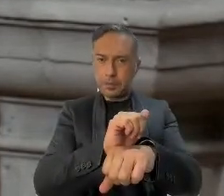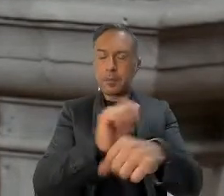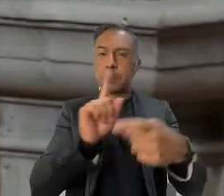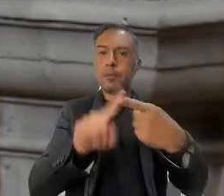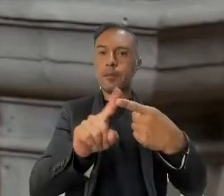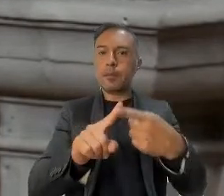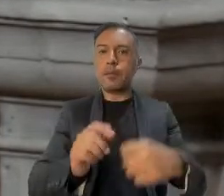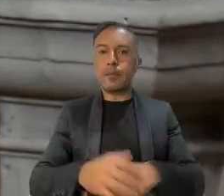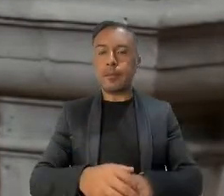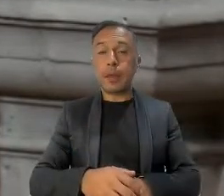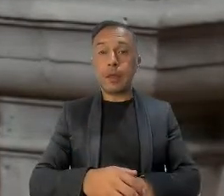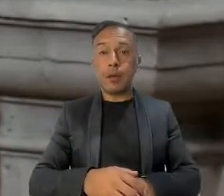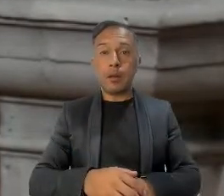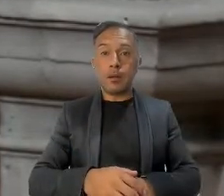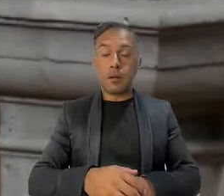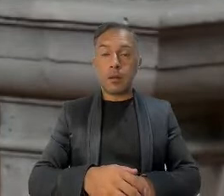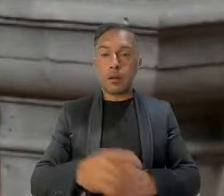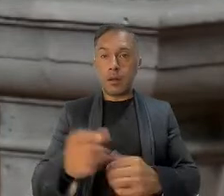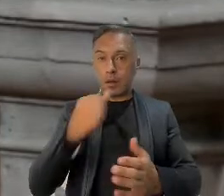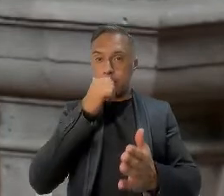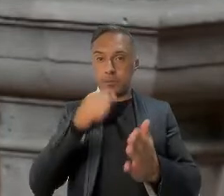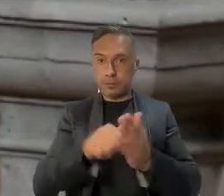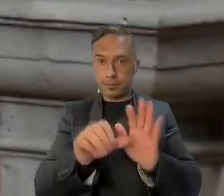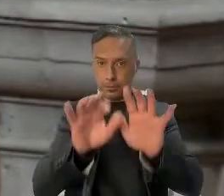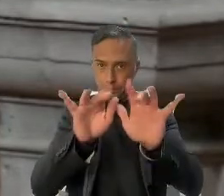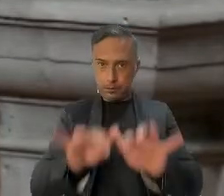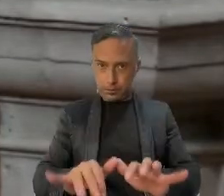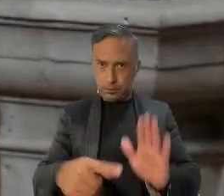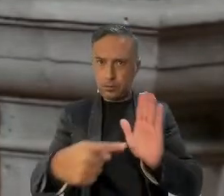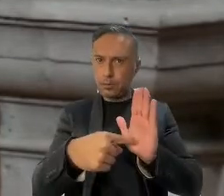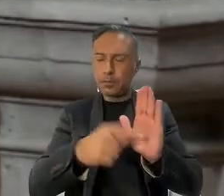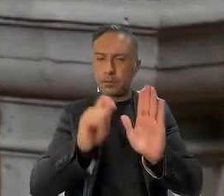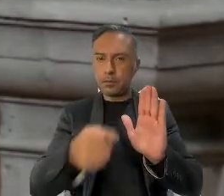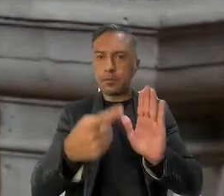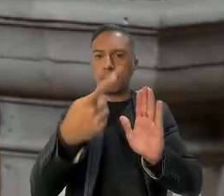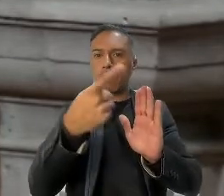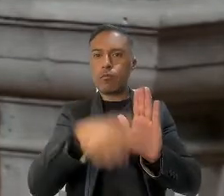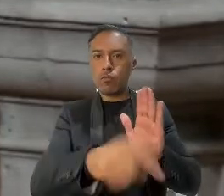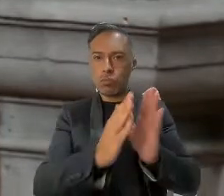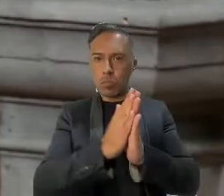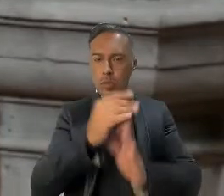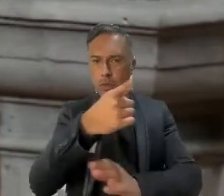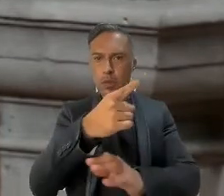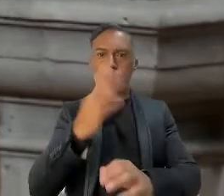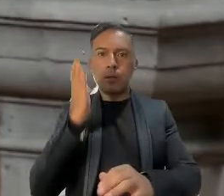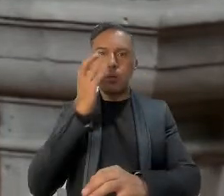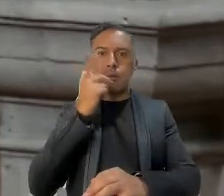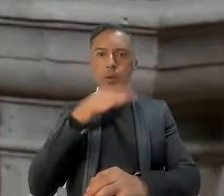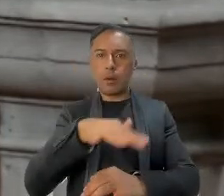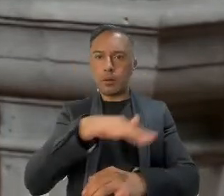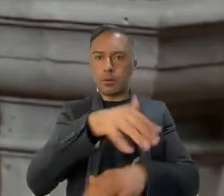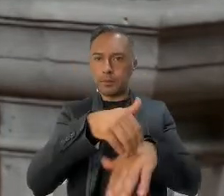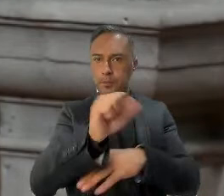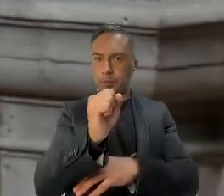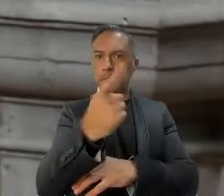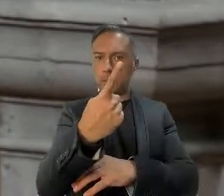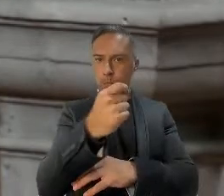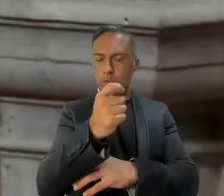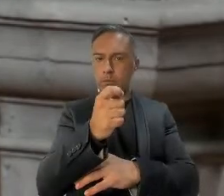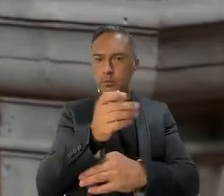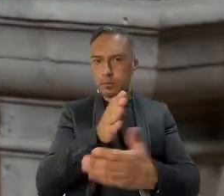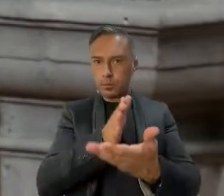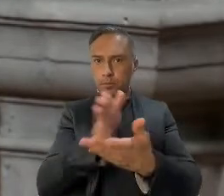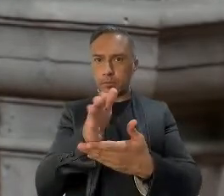tenernos por presentados con el escrito de cuenta mediante el cual demandamos la intervención de la 61ª Legislatura del Estado de México, que